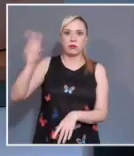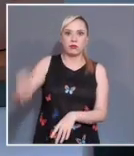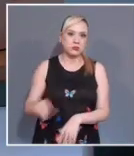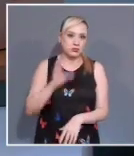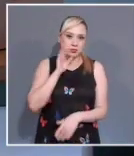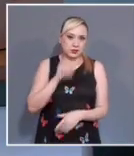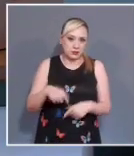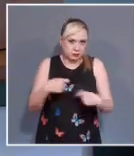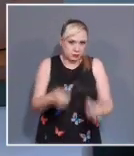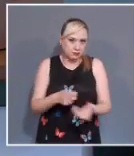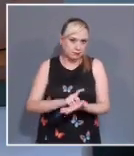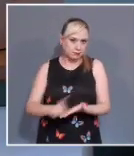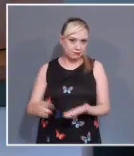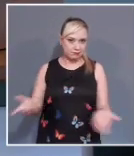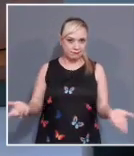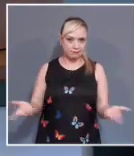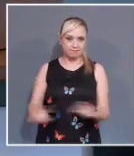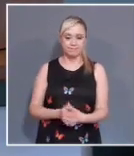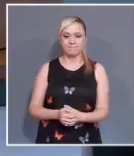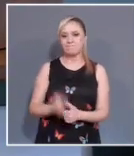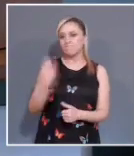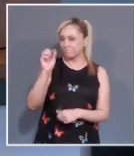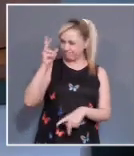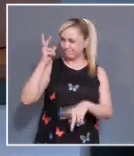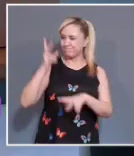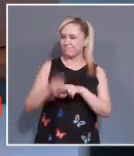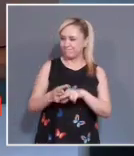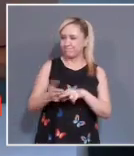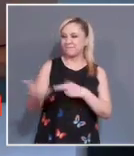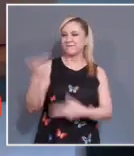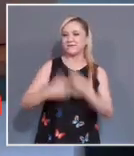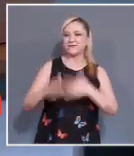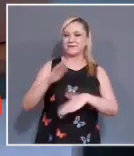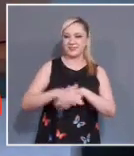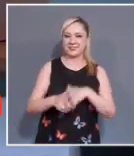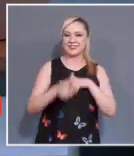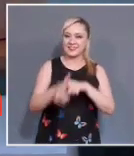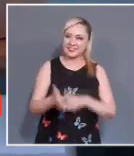Vámonos rápidamente a unos mensajes y ya estamos de regreso.